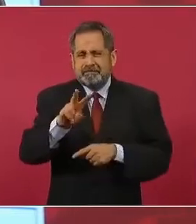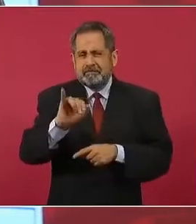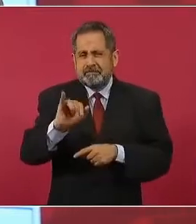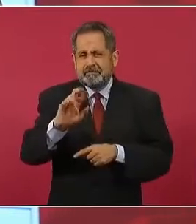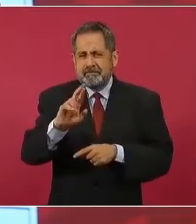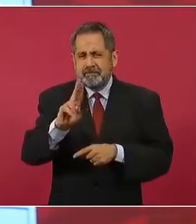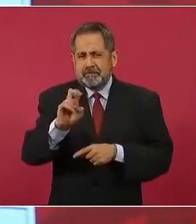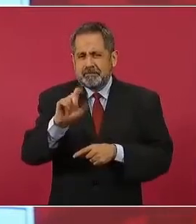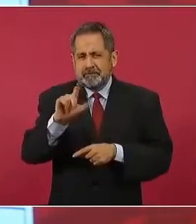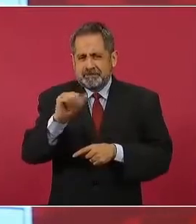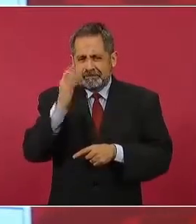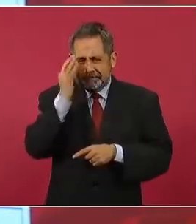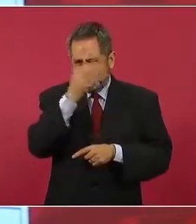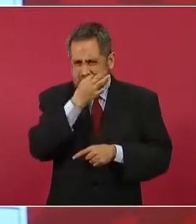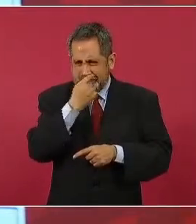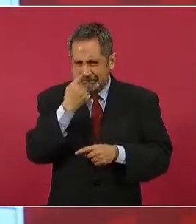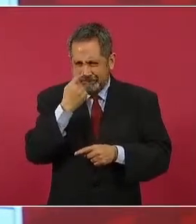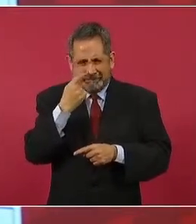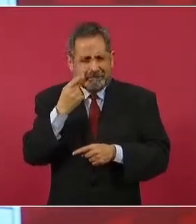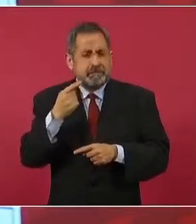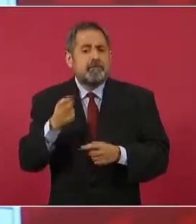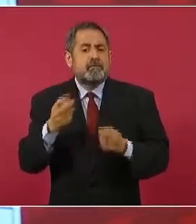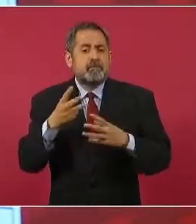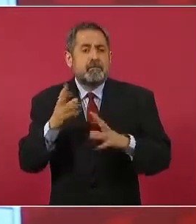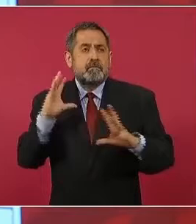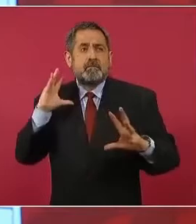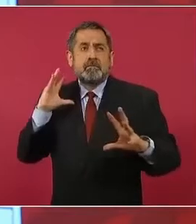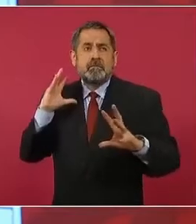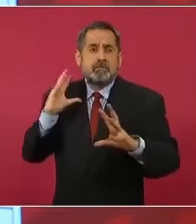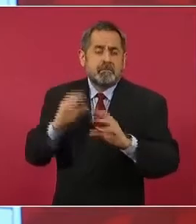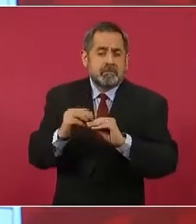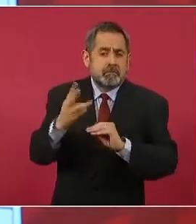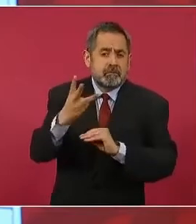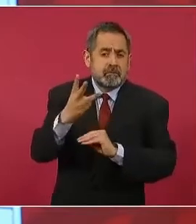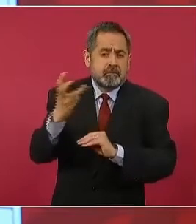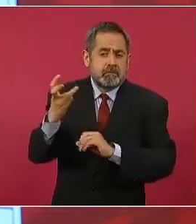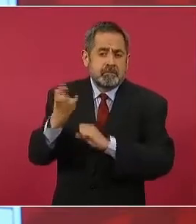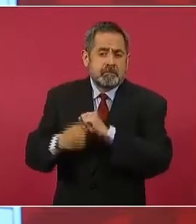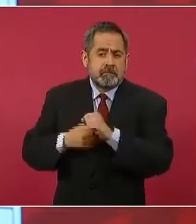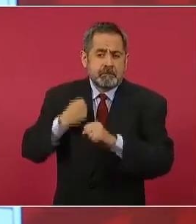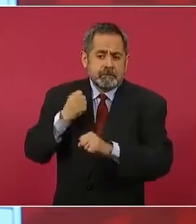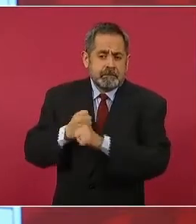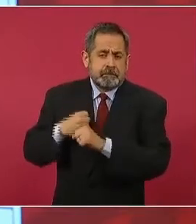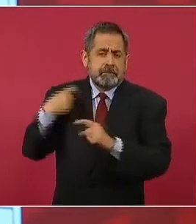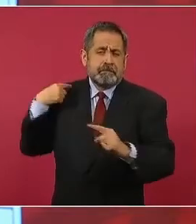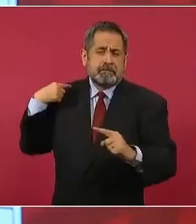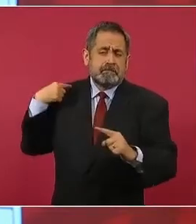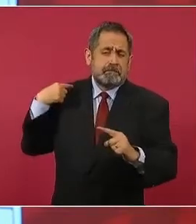El que se haya hecho esta vacuna en un año